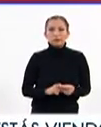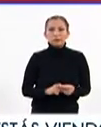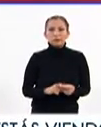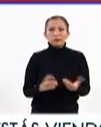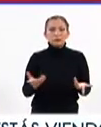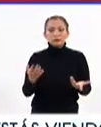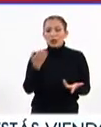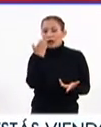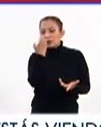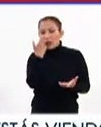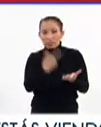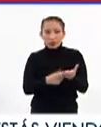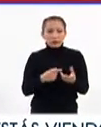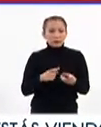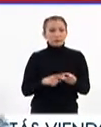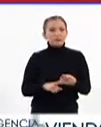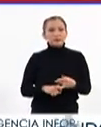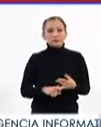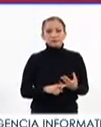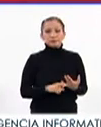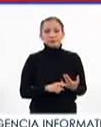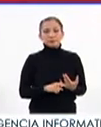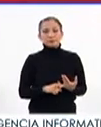en escuelas,